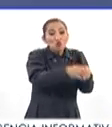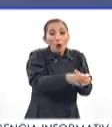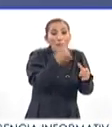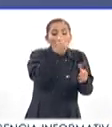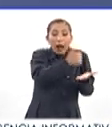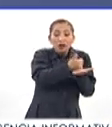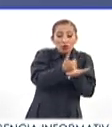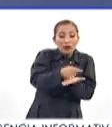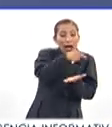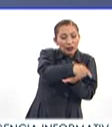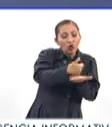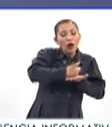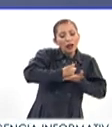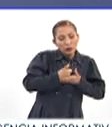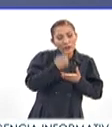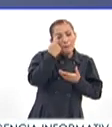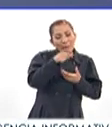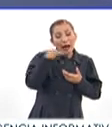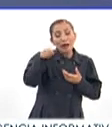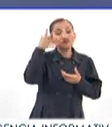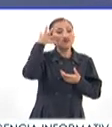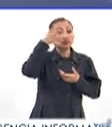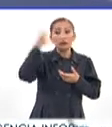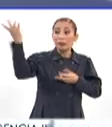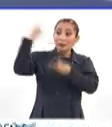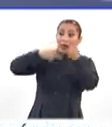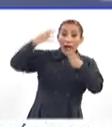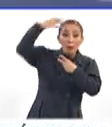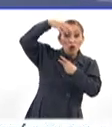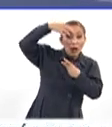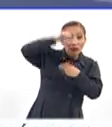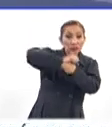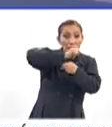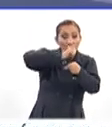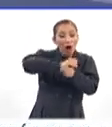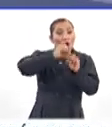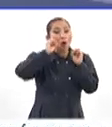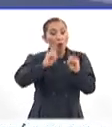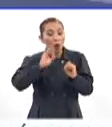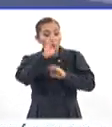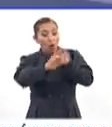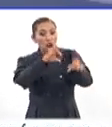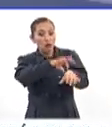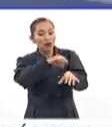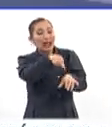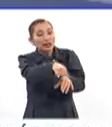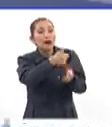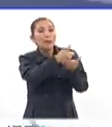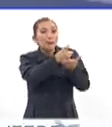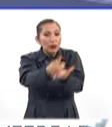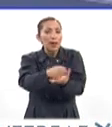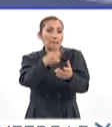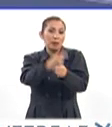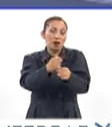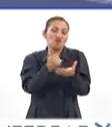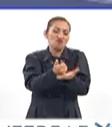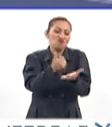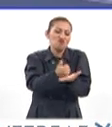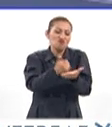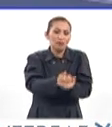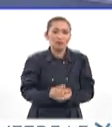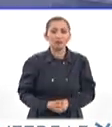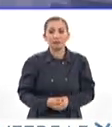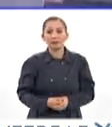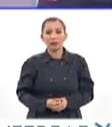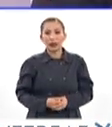comunitarias y ellos nos ayudan a que en lo que llega una ambulancia, en lo que pueda atender un médico, ya ellos empiezan a dar los primeros auxilios.